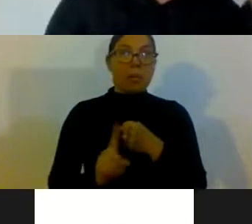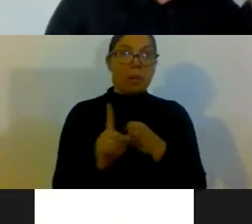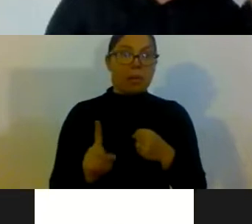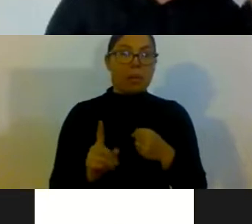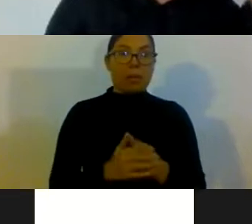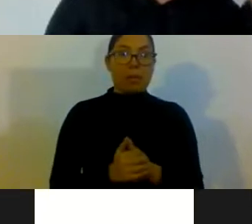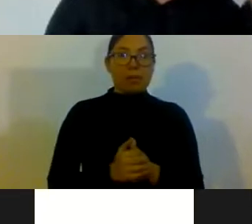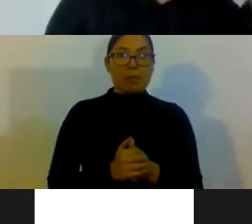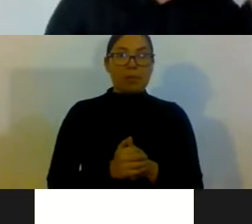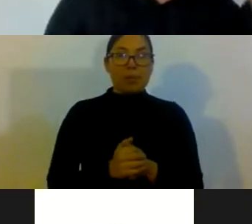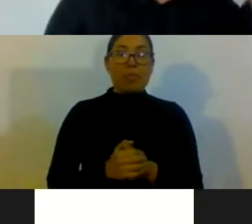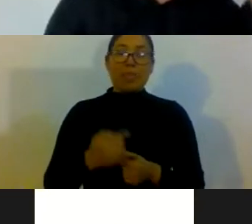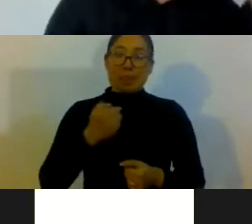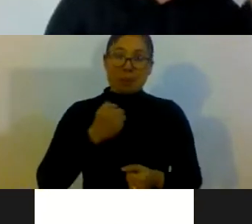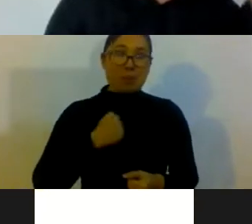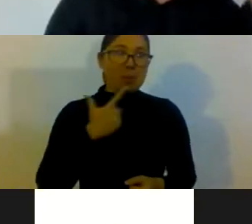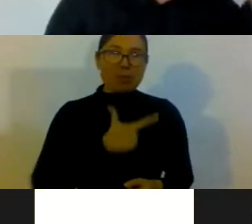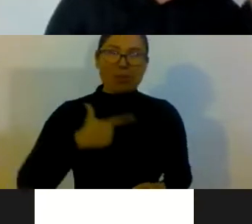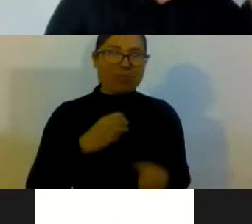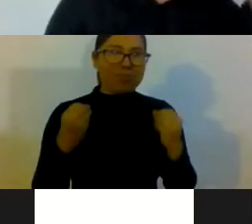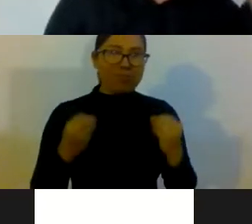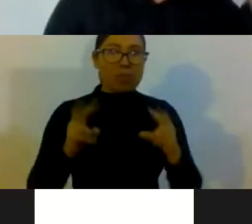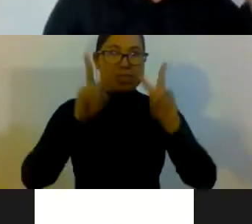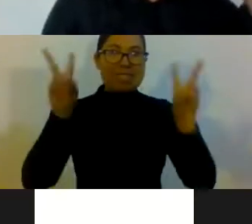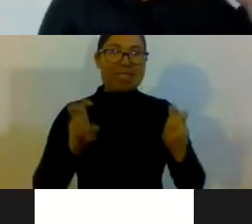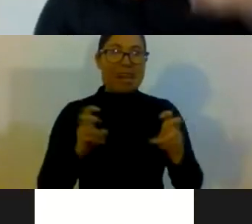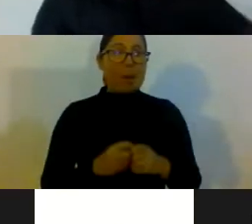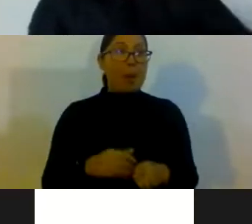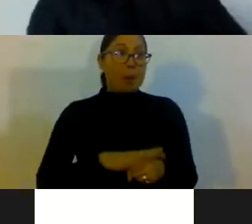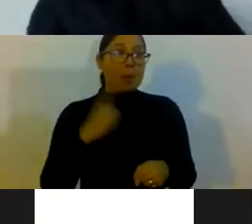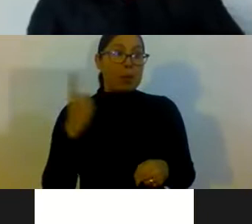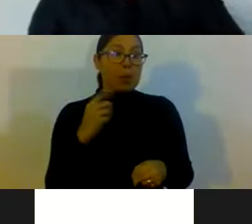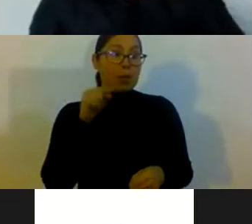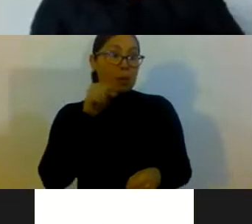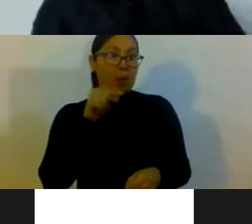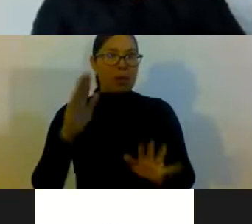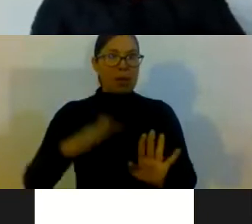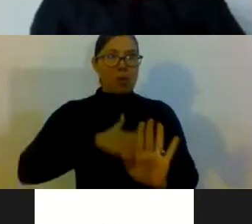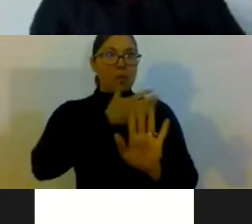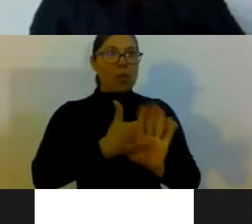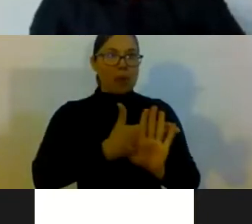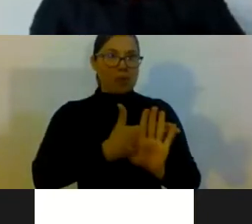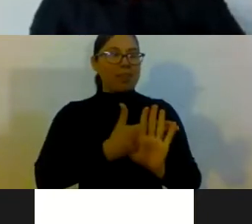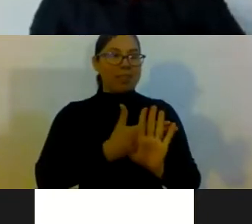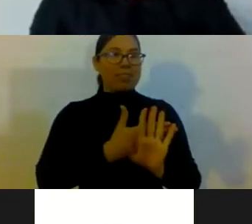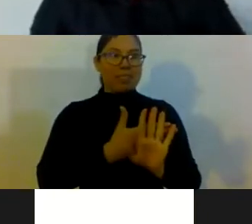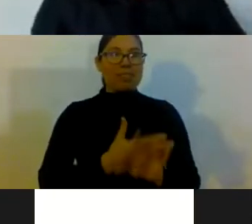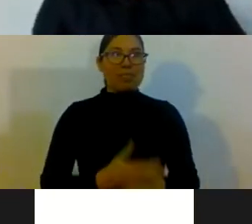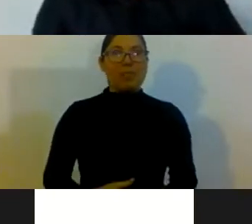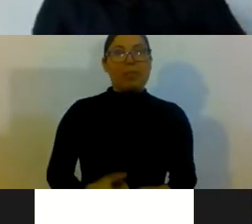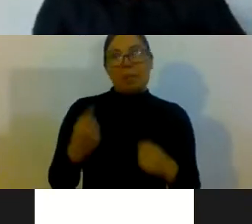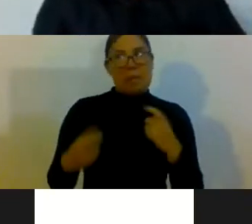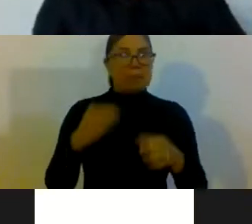no, nunca le vaya a pasar algo así. Y pues muchas gracias. Al contrario, Nancy, muchas gracias por